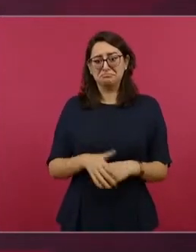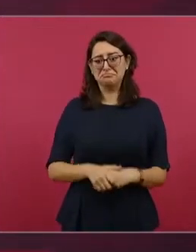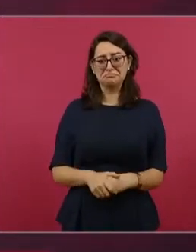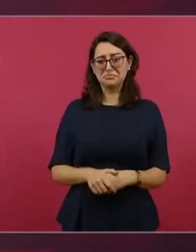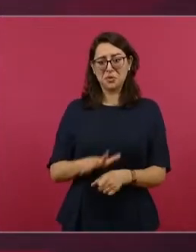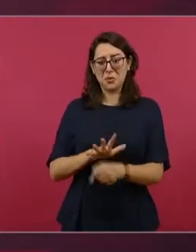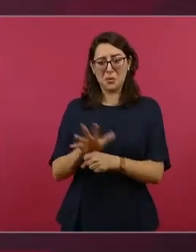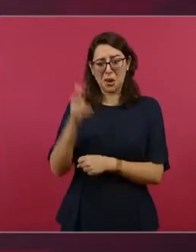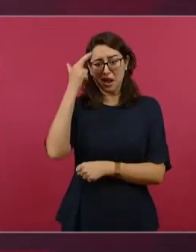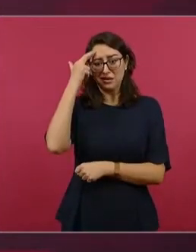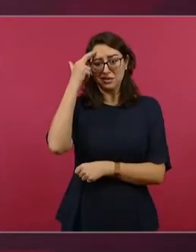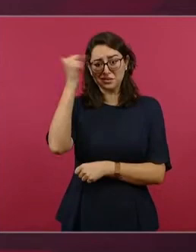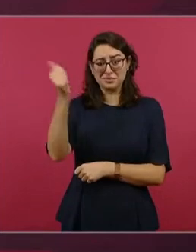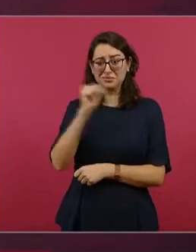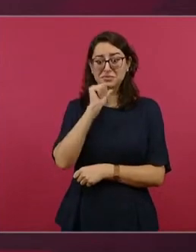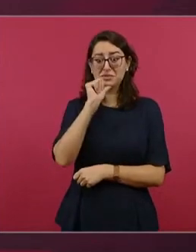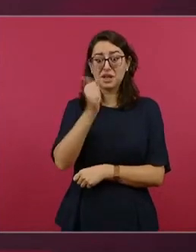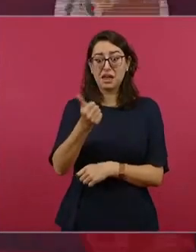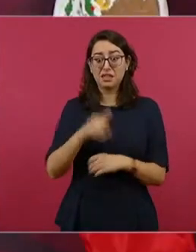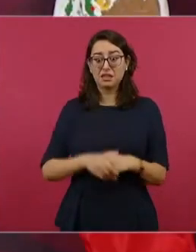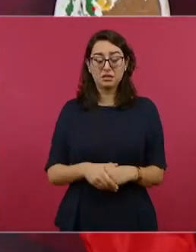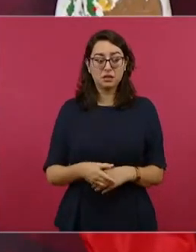una invención